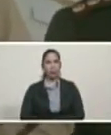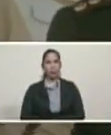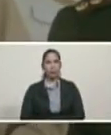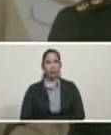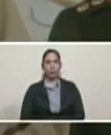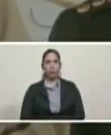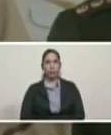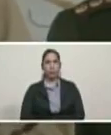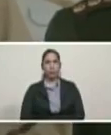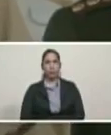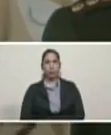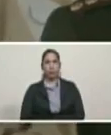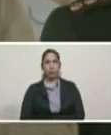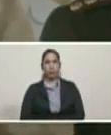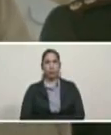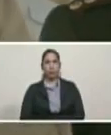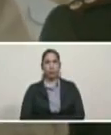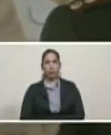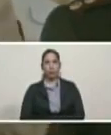Seguirá